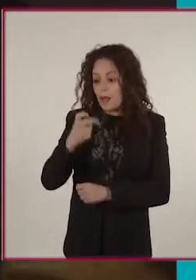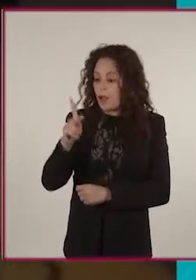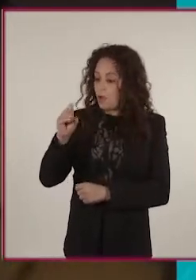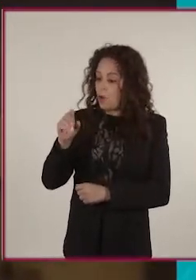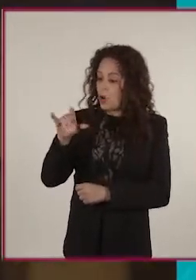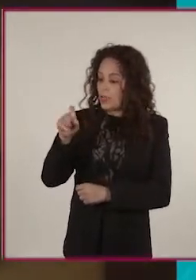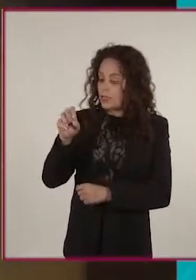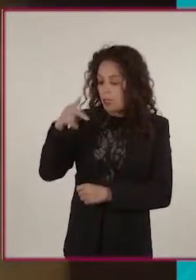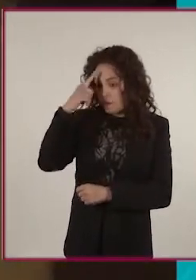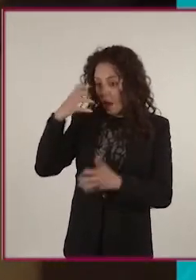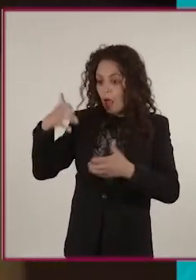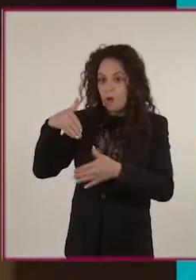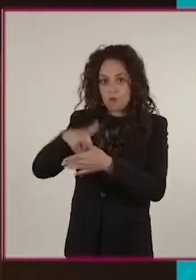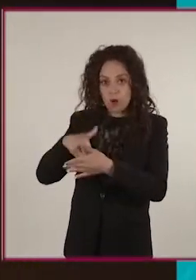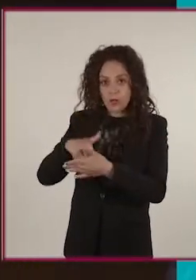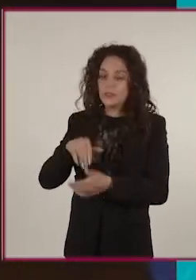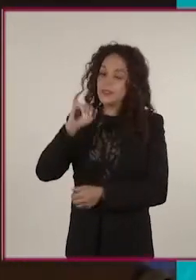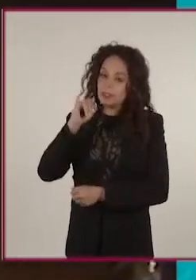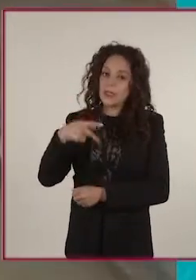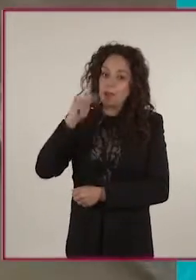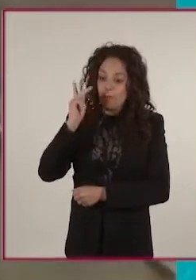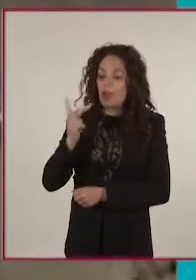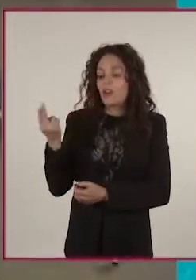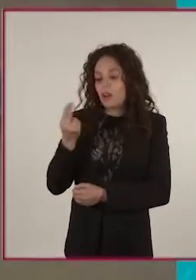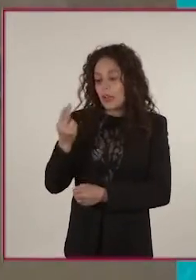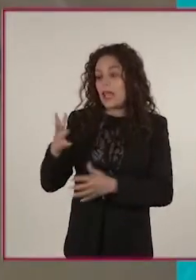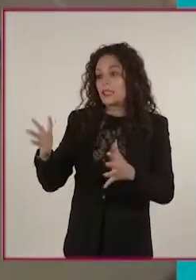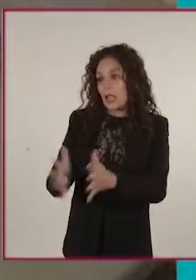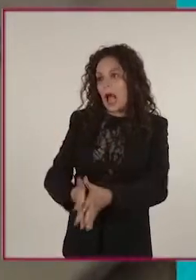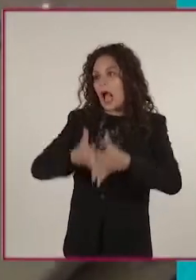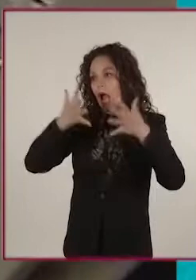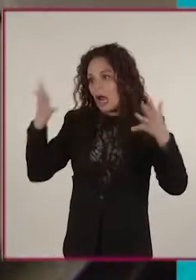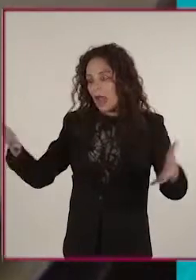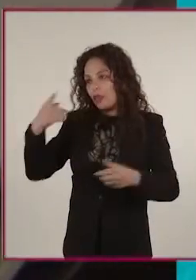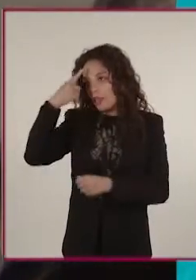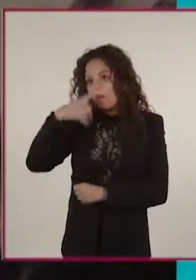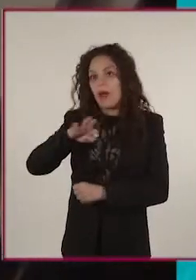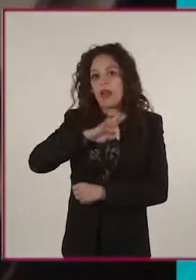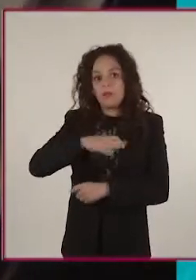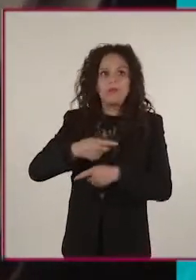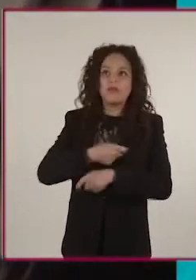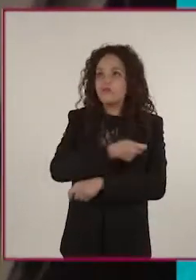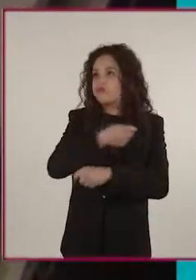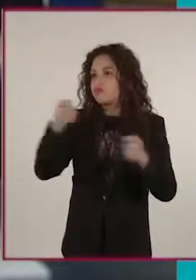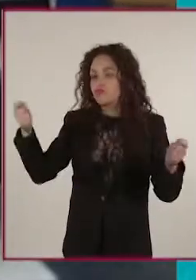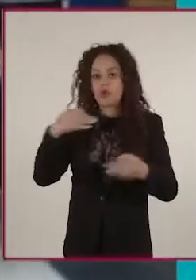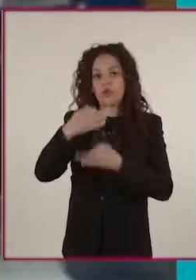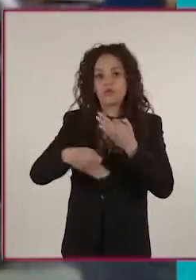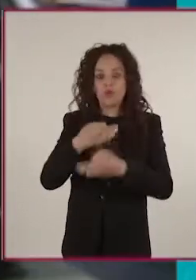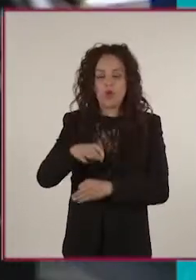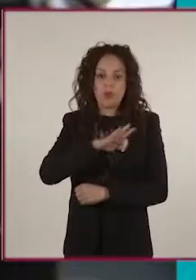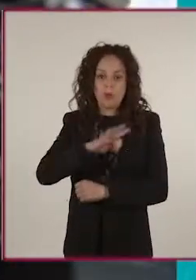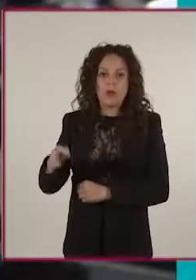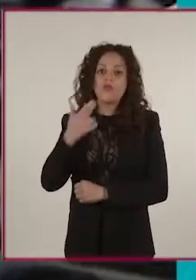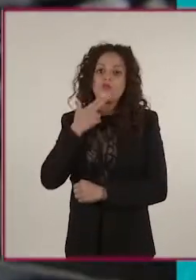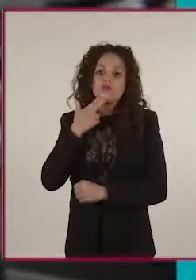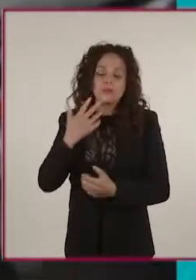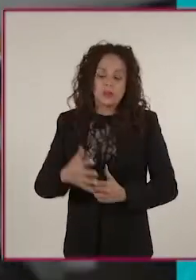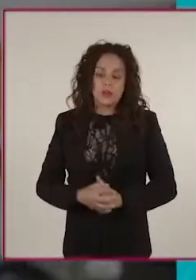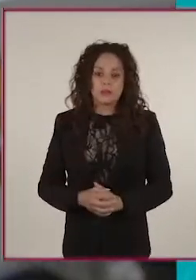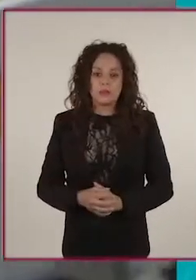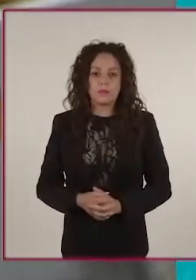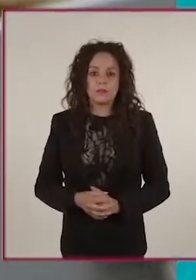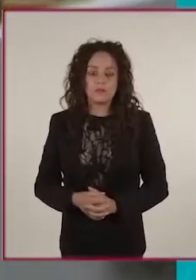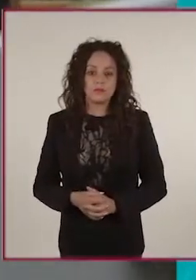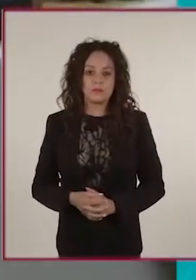bolsa. Sí, solo que ahora hay que hacerlo a gran escala, ¿no? Gran escala. Para poder hacerlo una realidad al alcance de todos y poder realmente